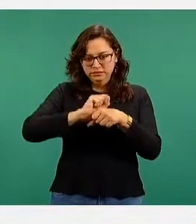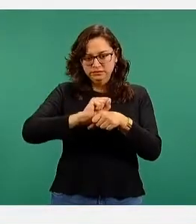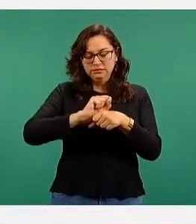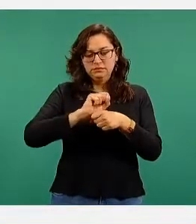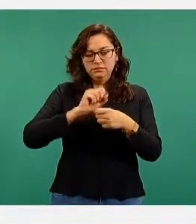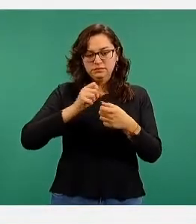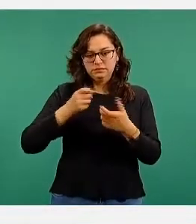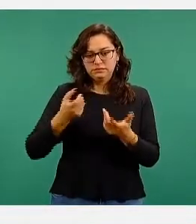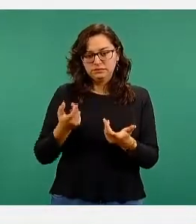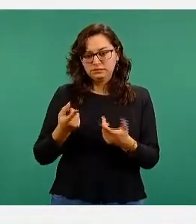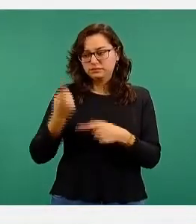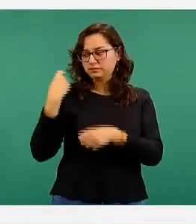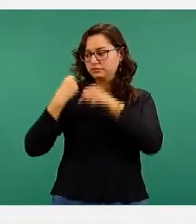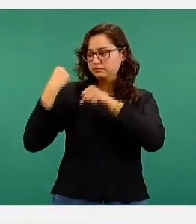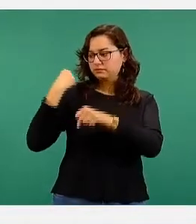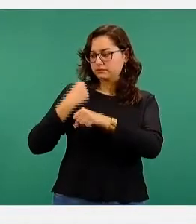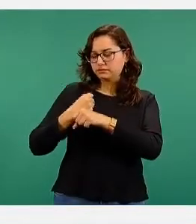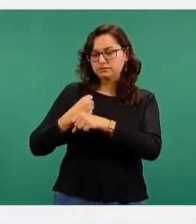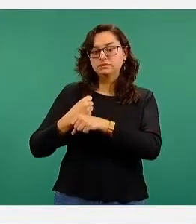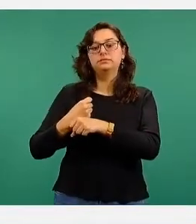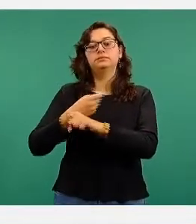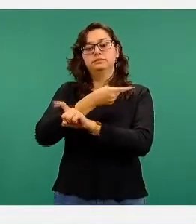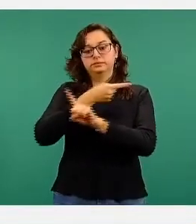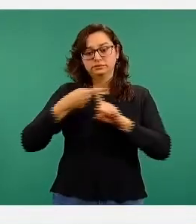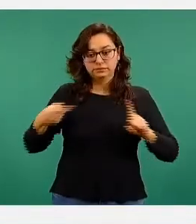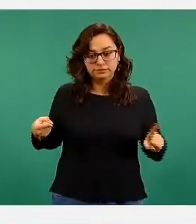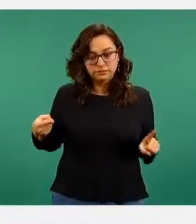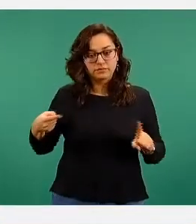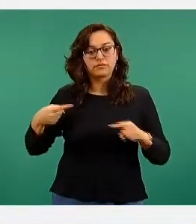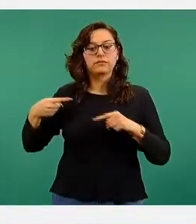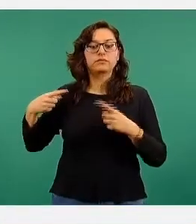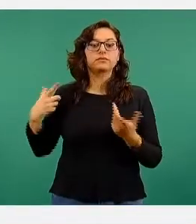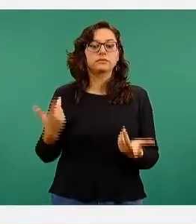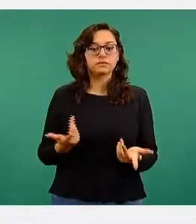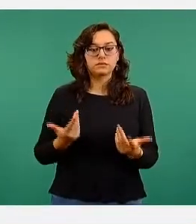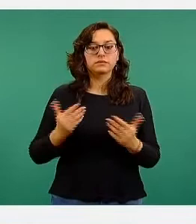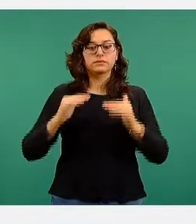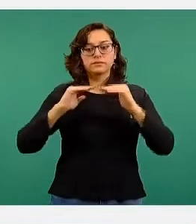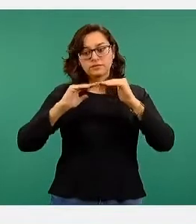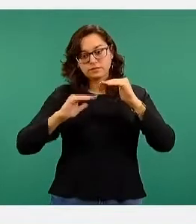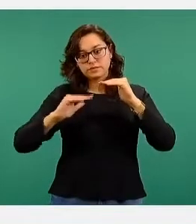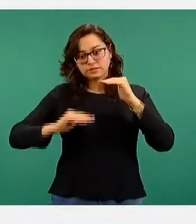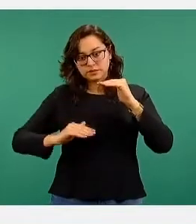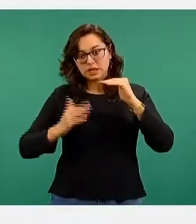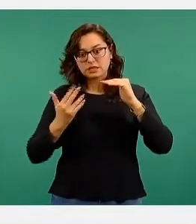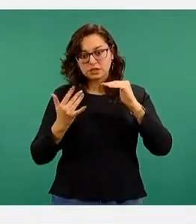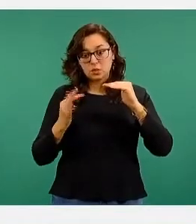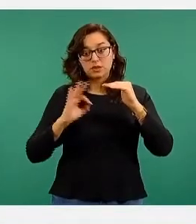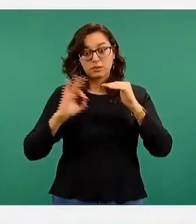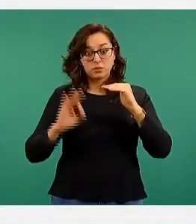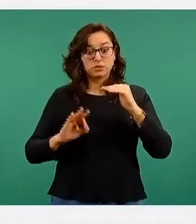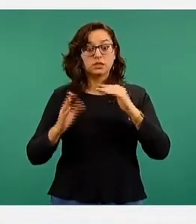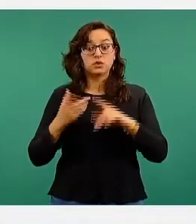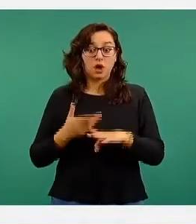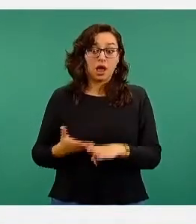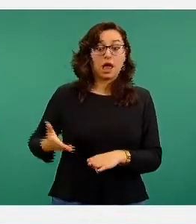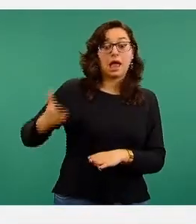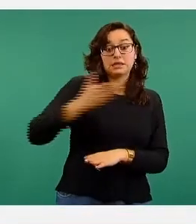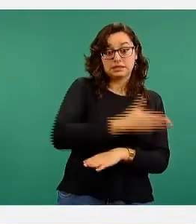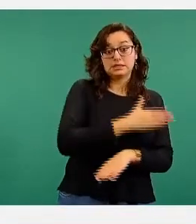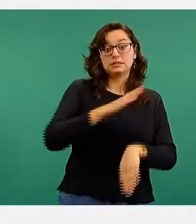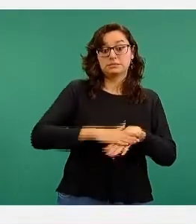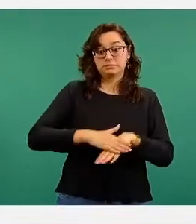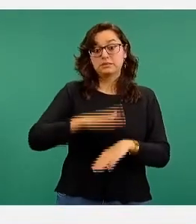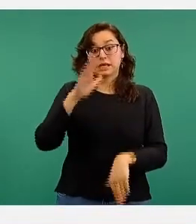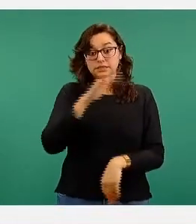cercanas a la mitad del año pasado se alcanzó índices superiores inclusive al 50%. También es un llamado